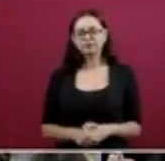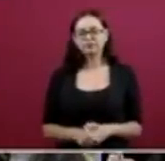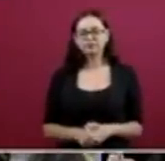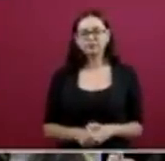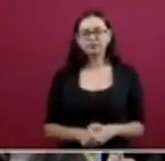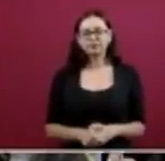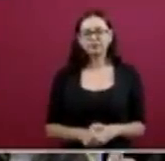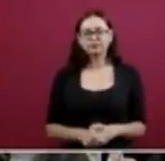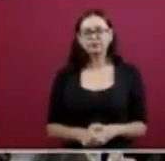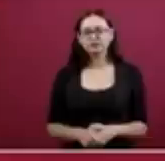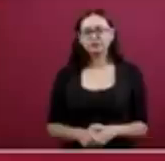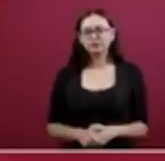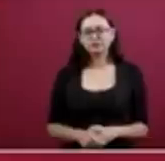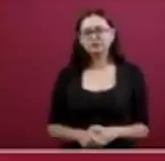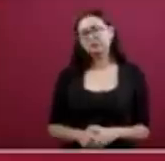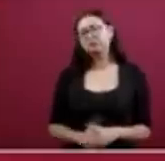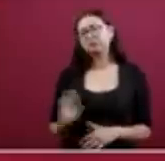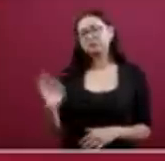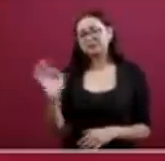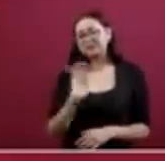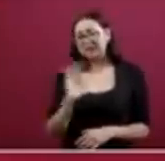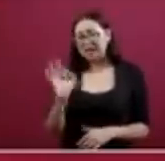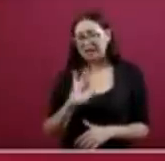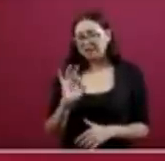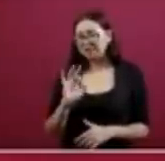algunas pérdidas que puedan presentarse,